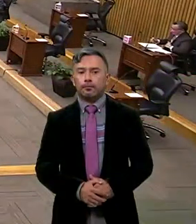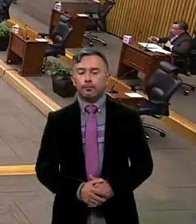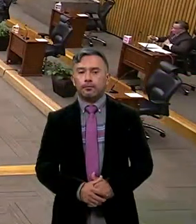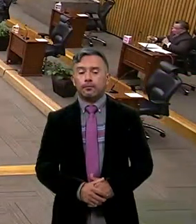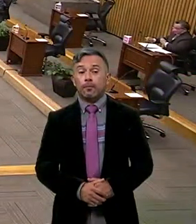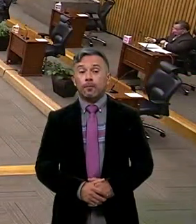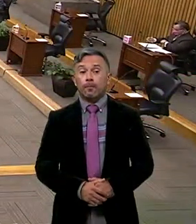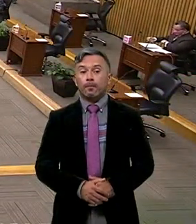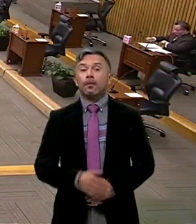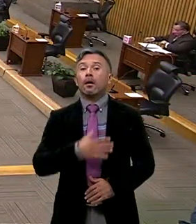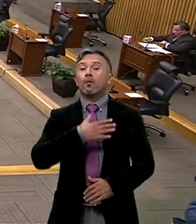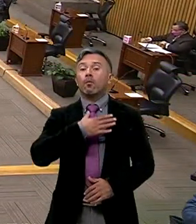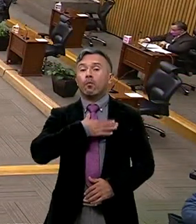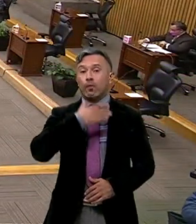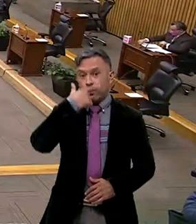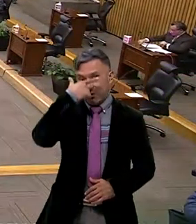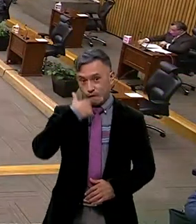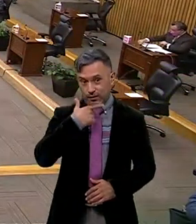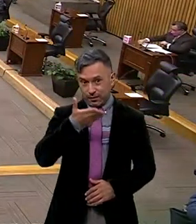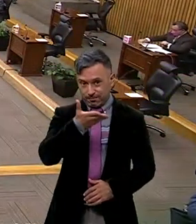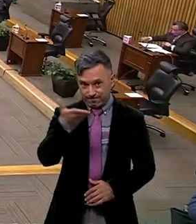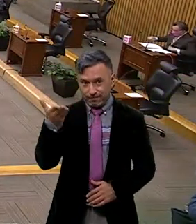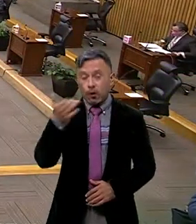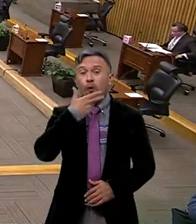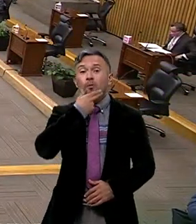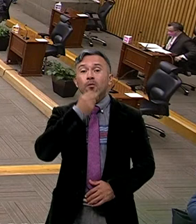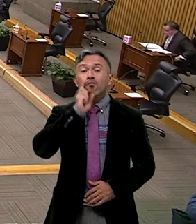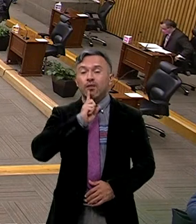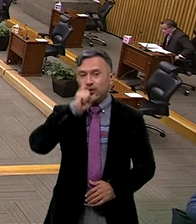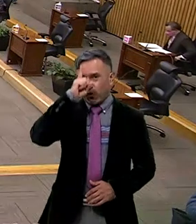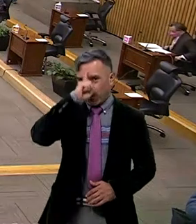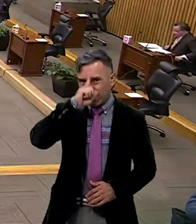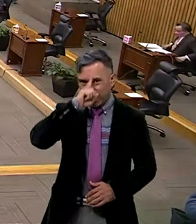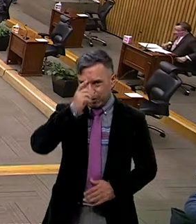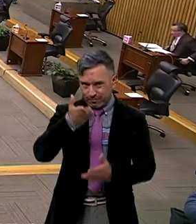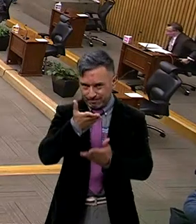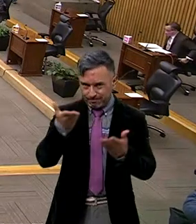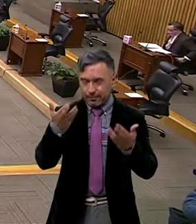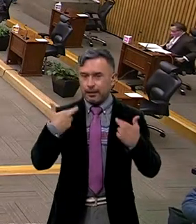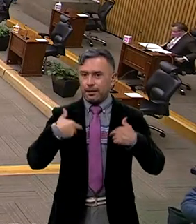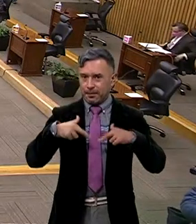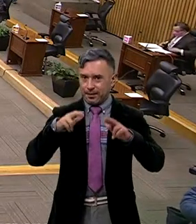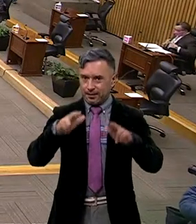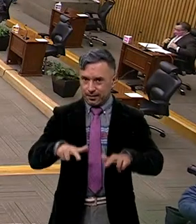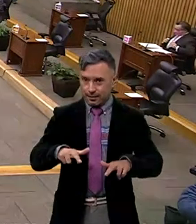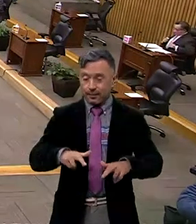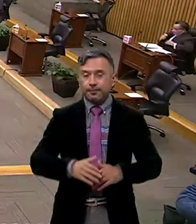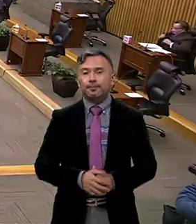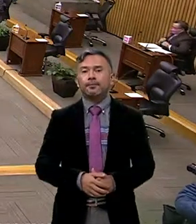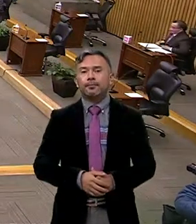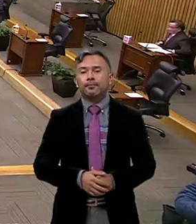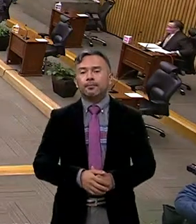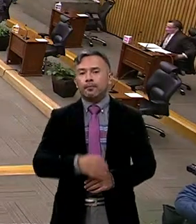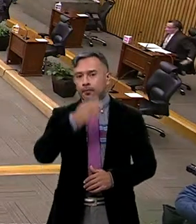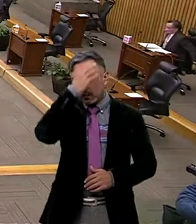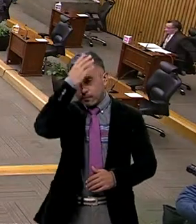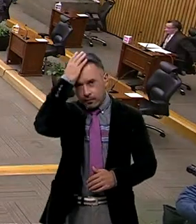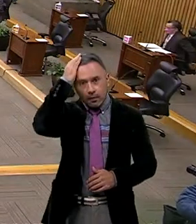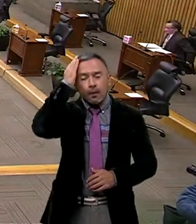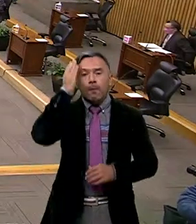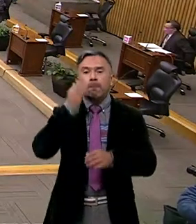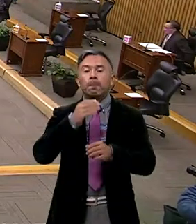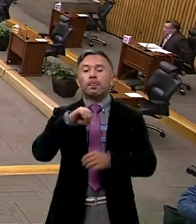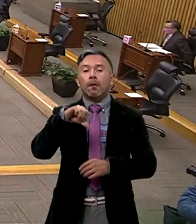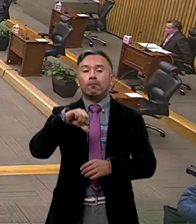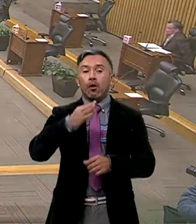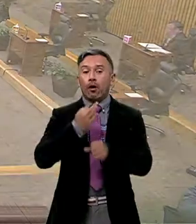muy buenas noches señores señores consejeros y representantes damos reinicio a la